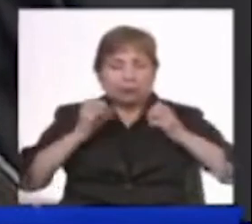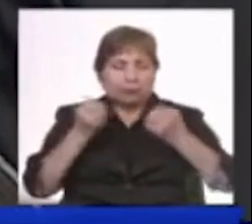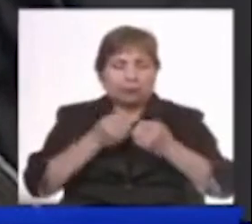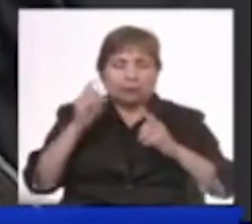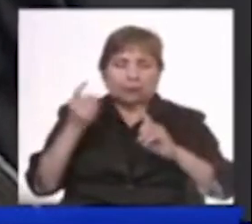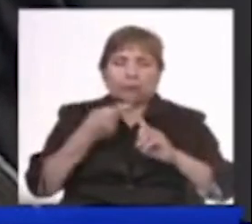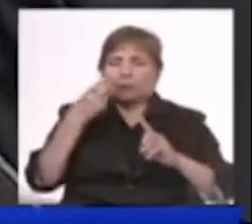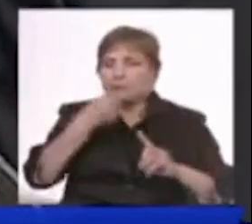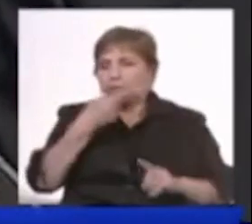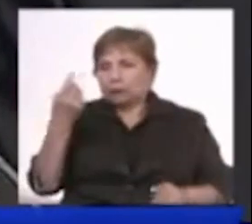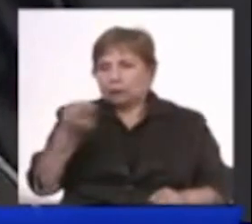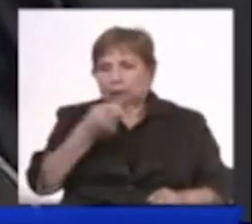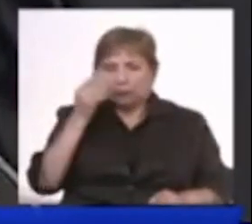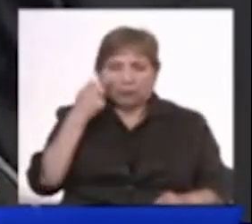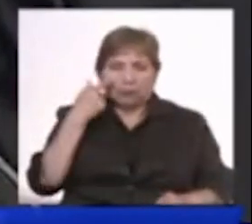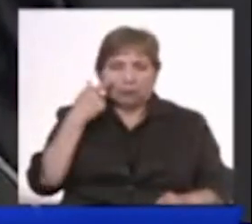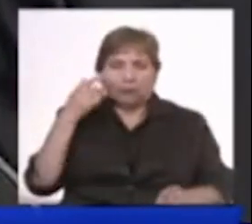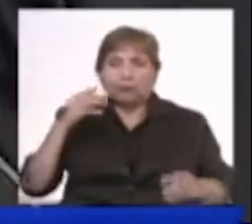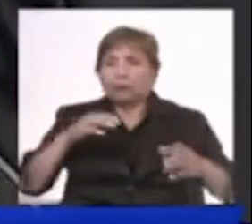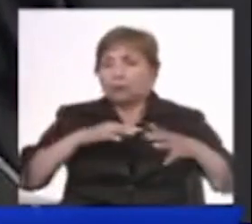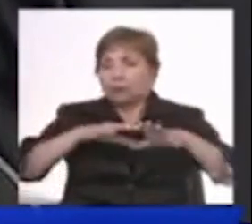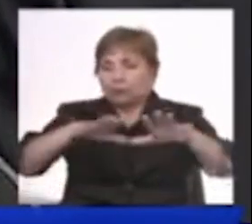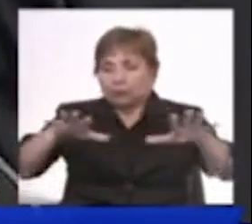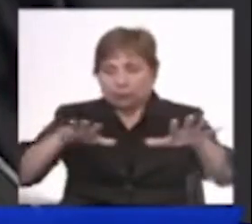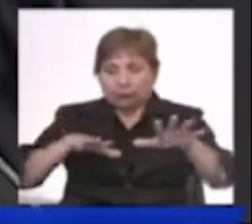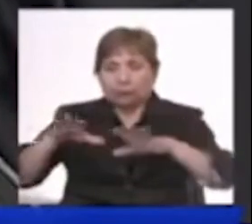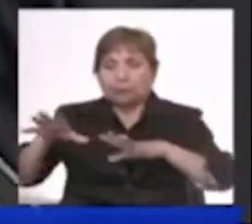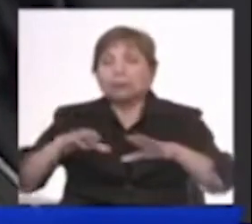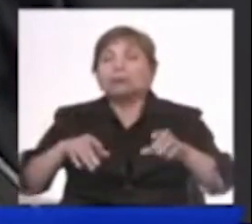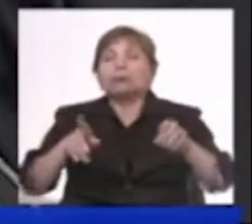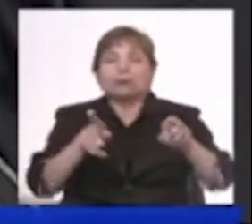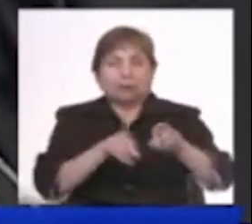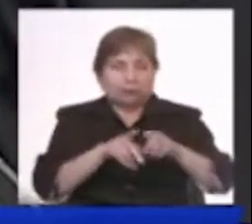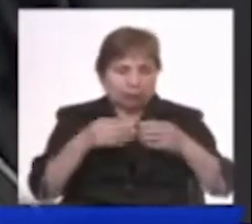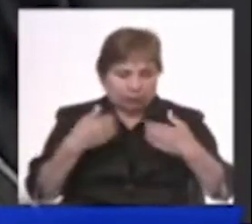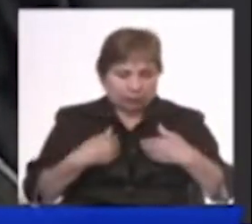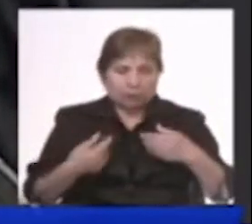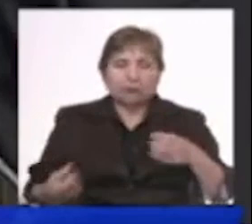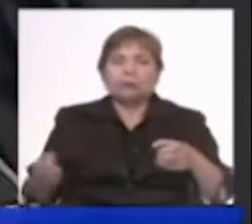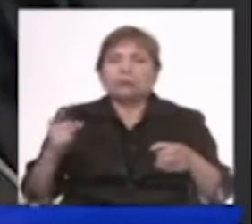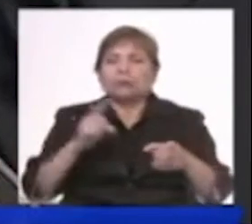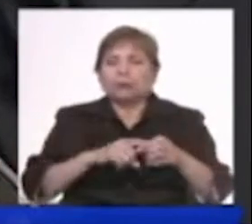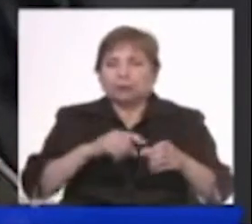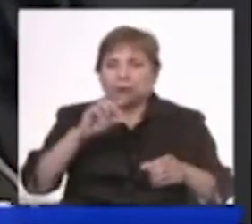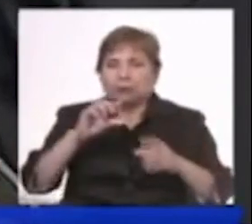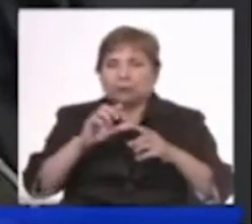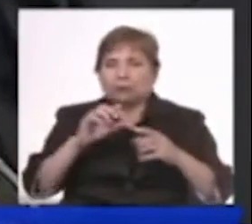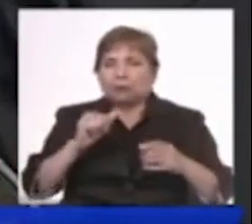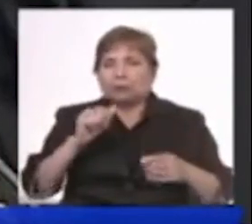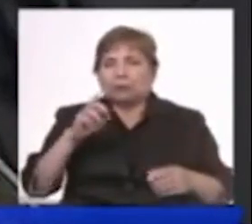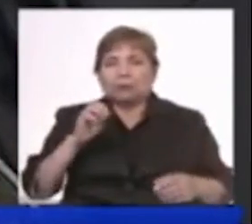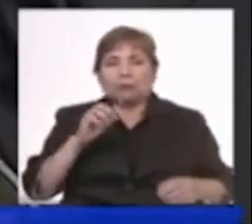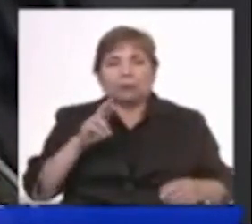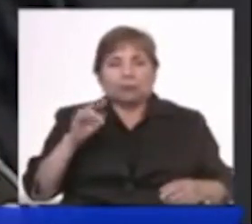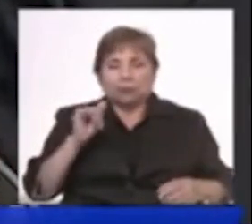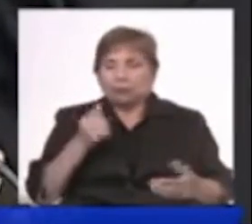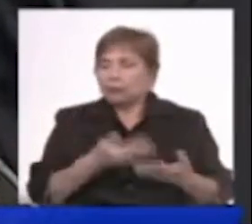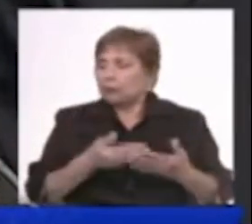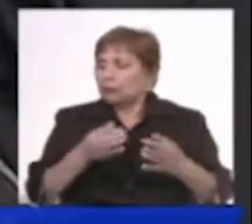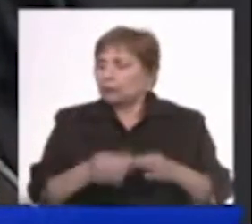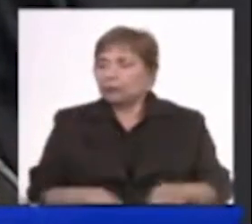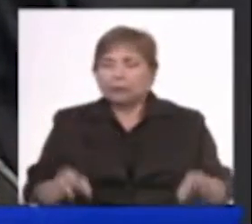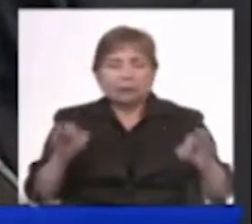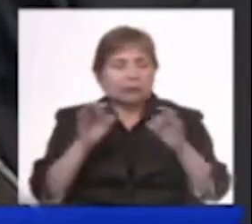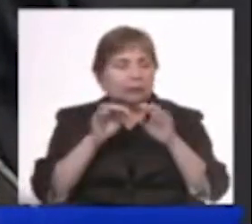principal, todos conocen ustedes las galerías que tiene. También estaba incluida todas las galerías. Lo importante que